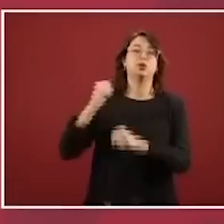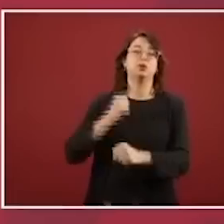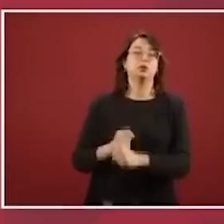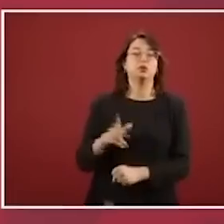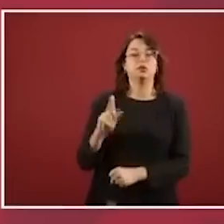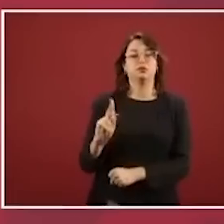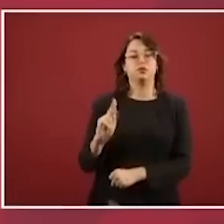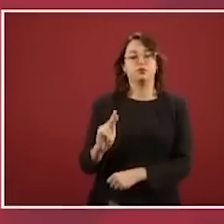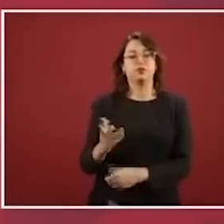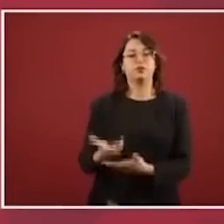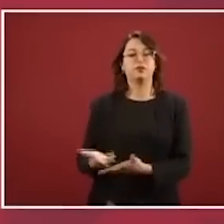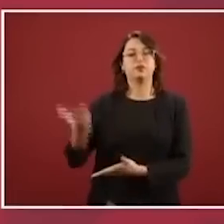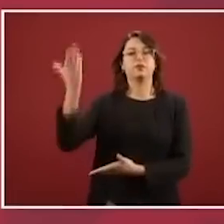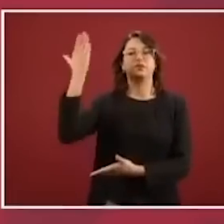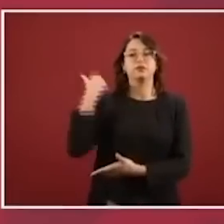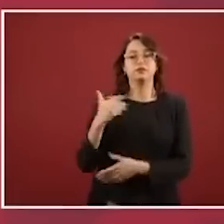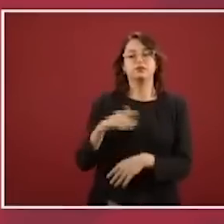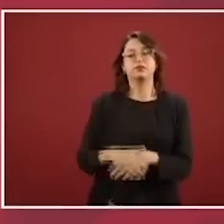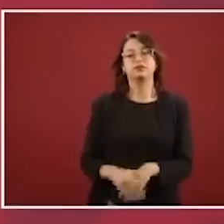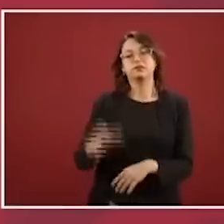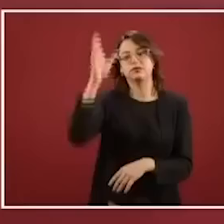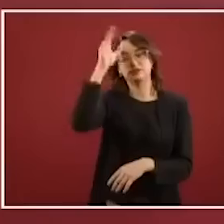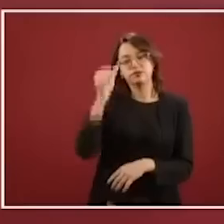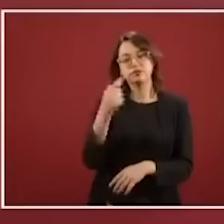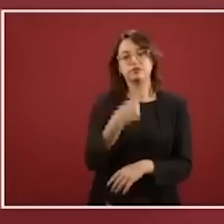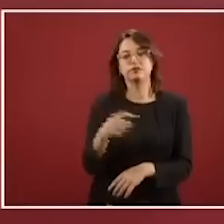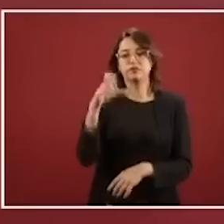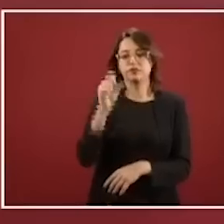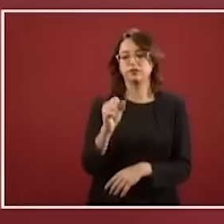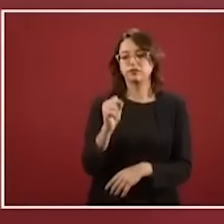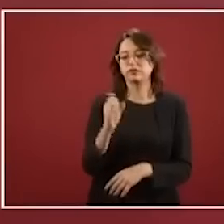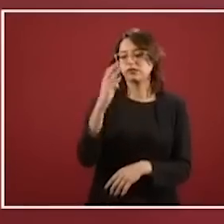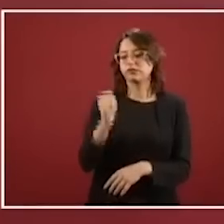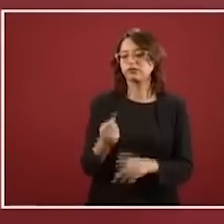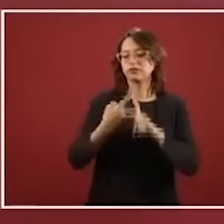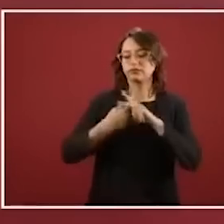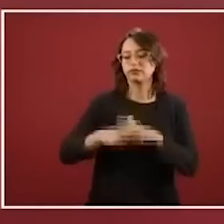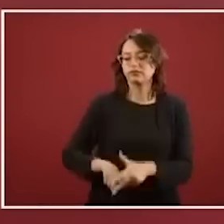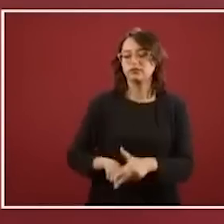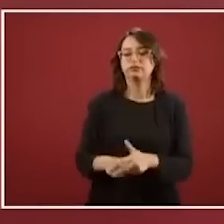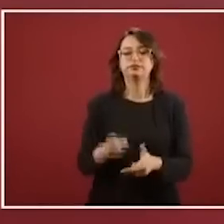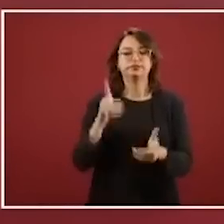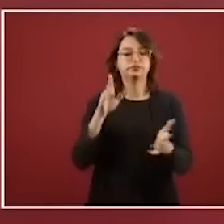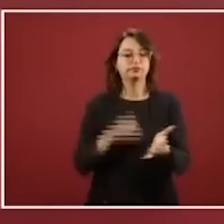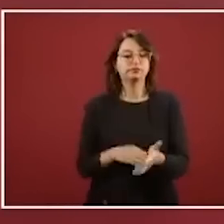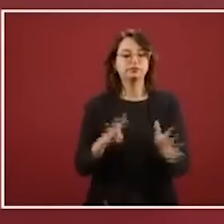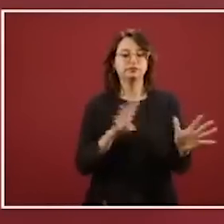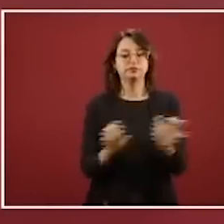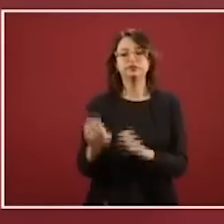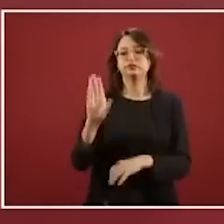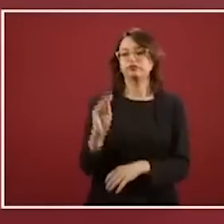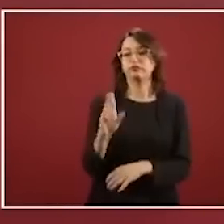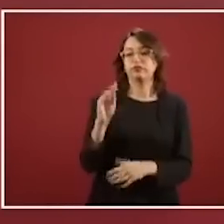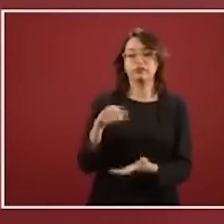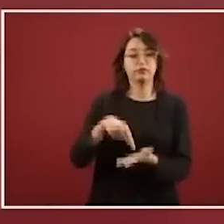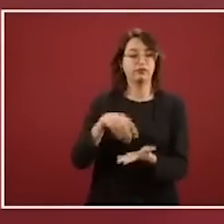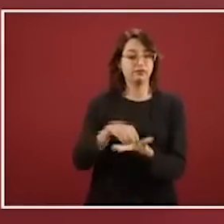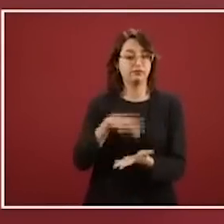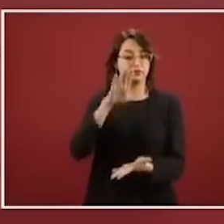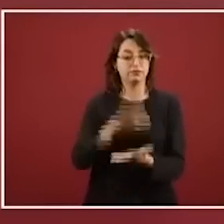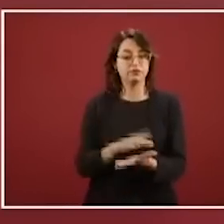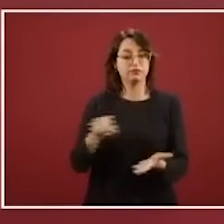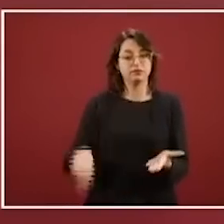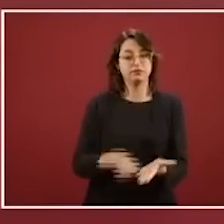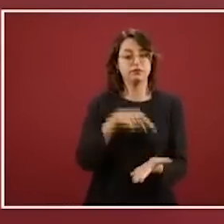80s. El convenio 169 entró en vigor en el año de 1990, que es el que establece